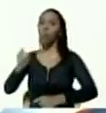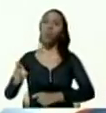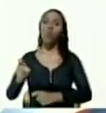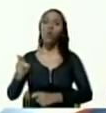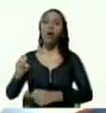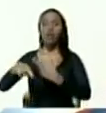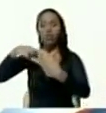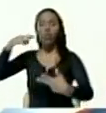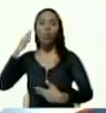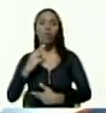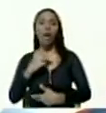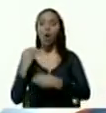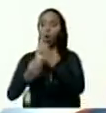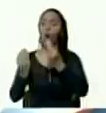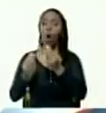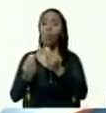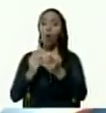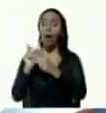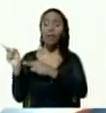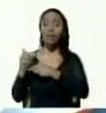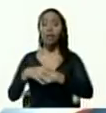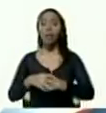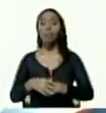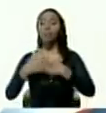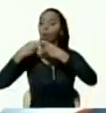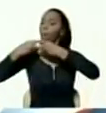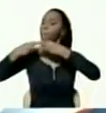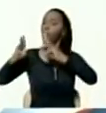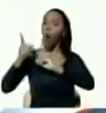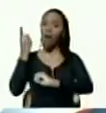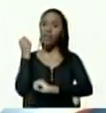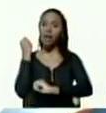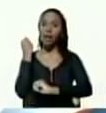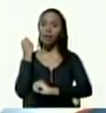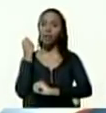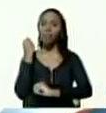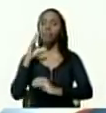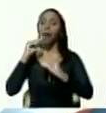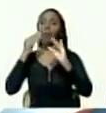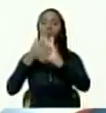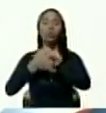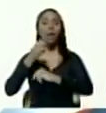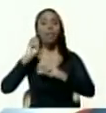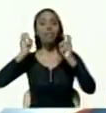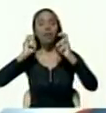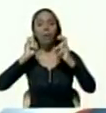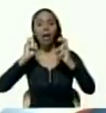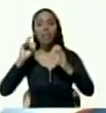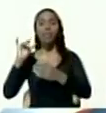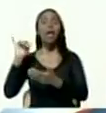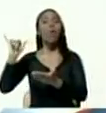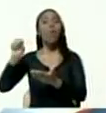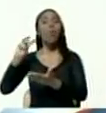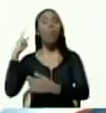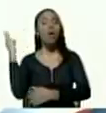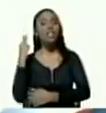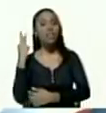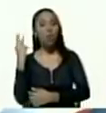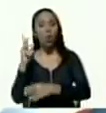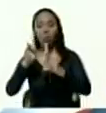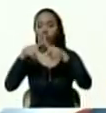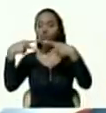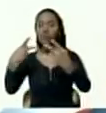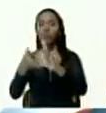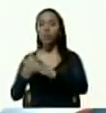agencia como la agencia Reuters publica ayer, citando aquel artículo de The Washington Post, que Giuliani